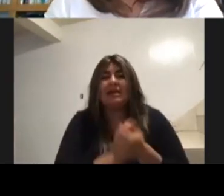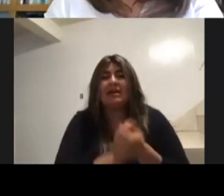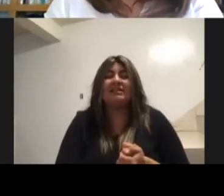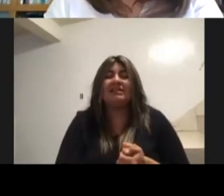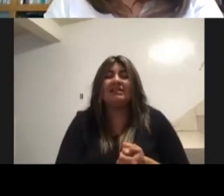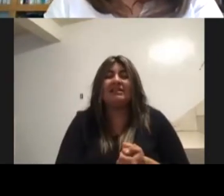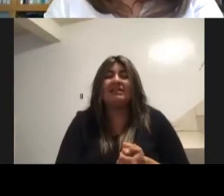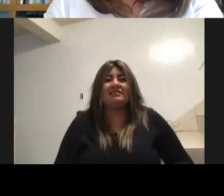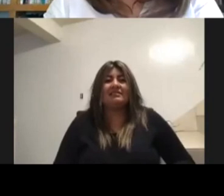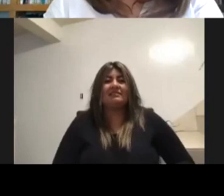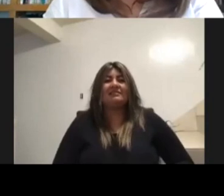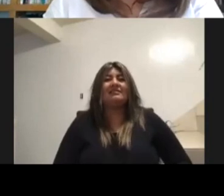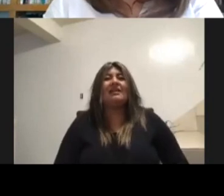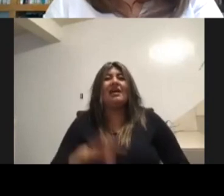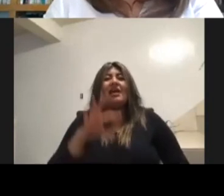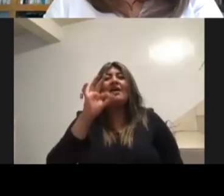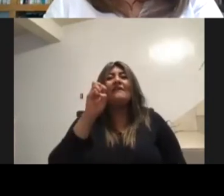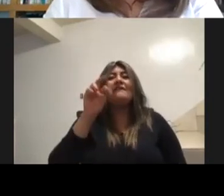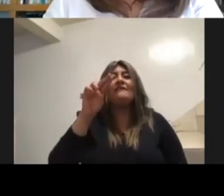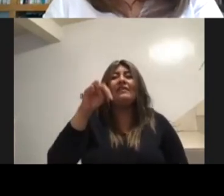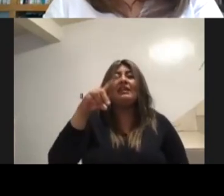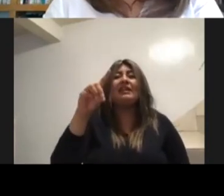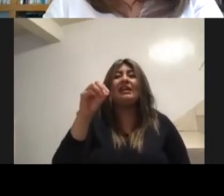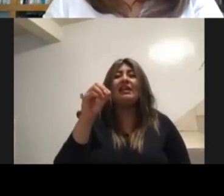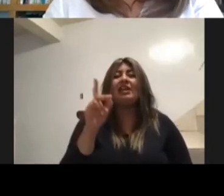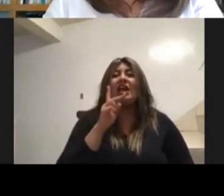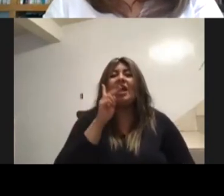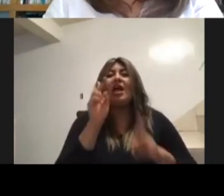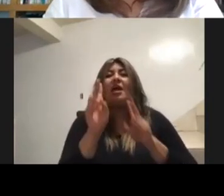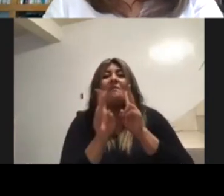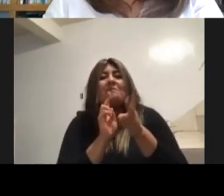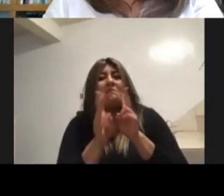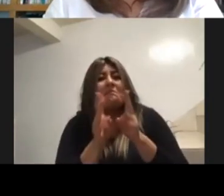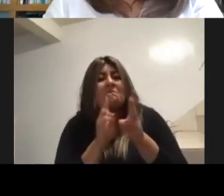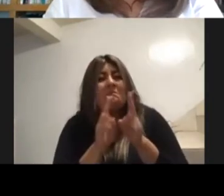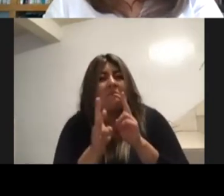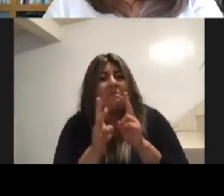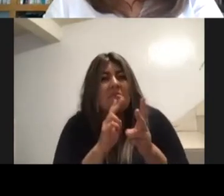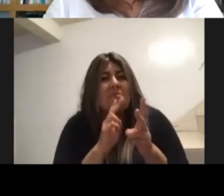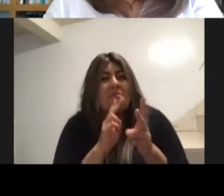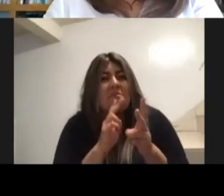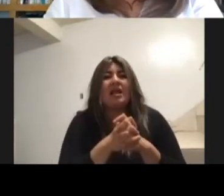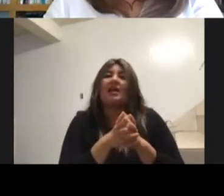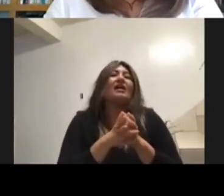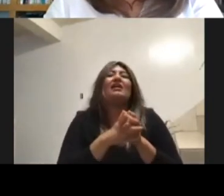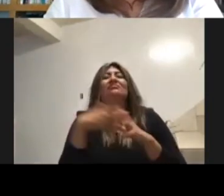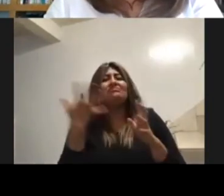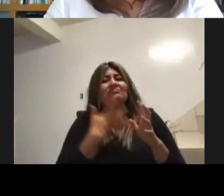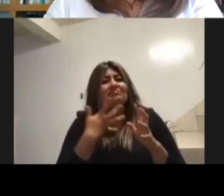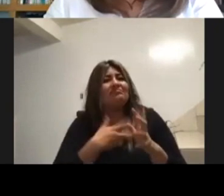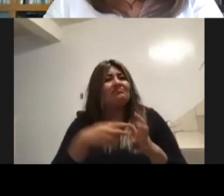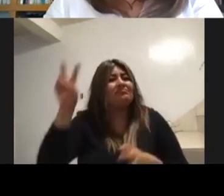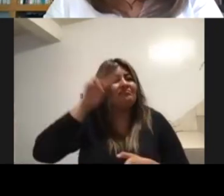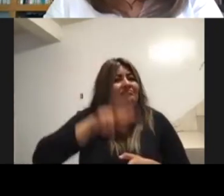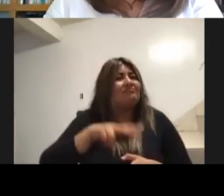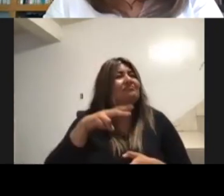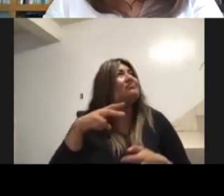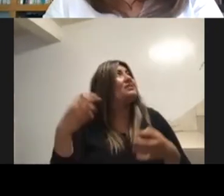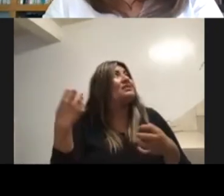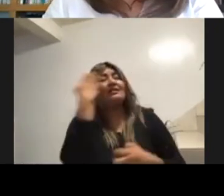Pero Fernando, si quieres hablar de esta perspectiva de realmente hay que seguir teniendo una educación